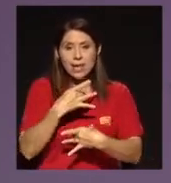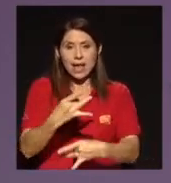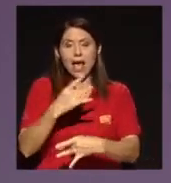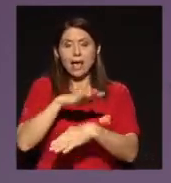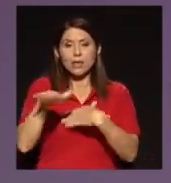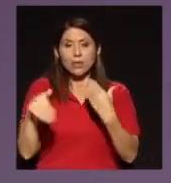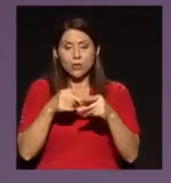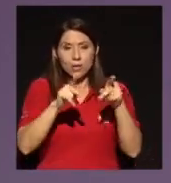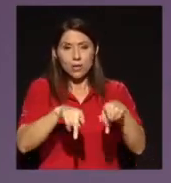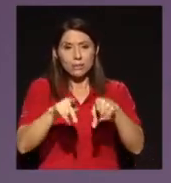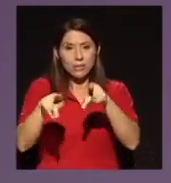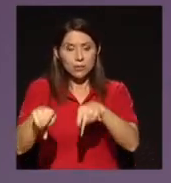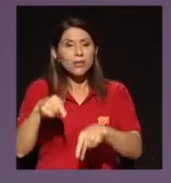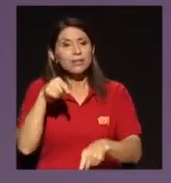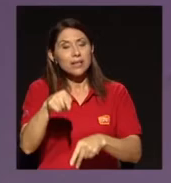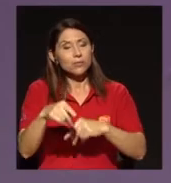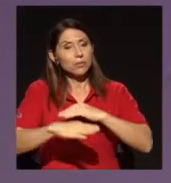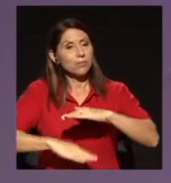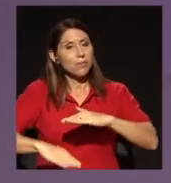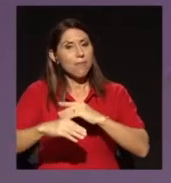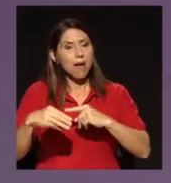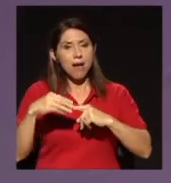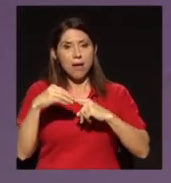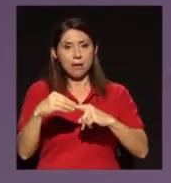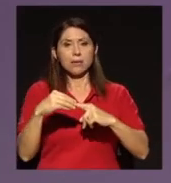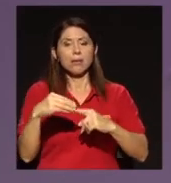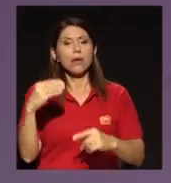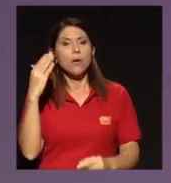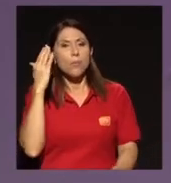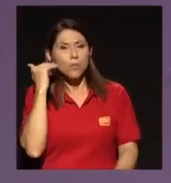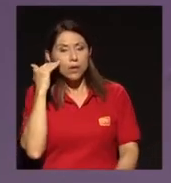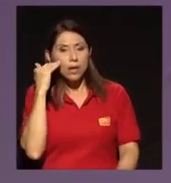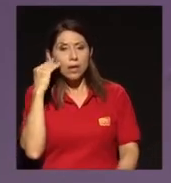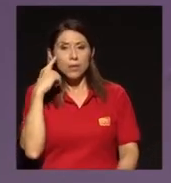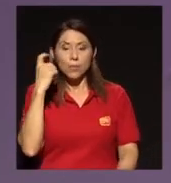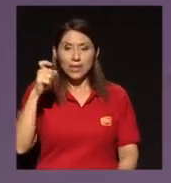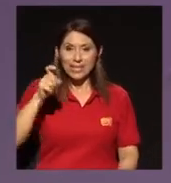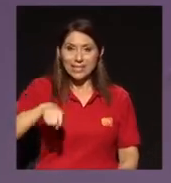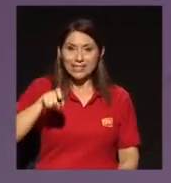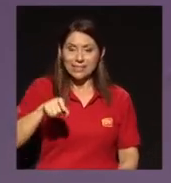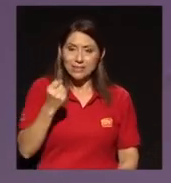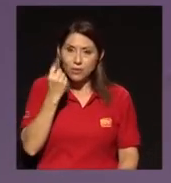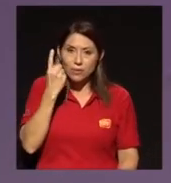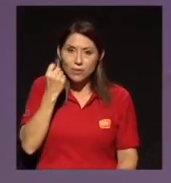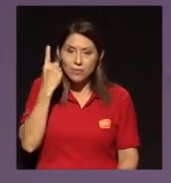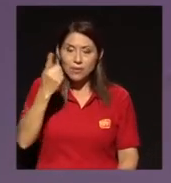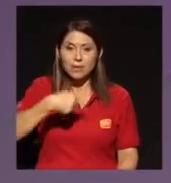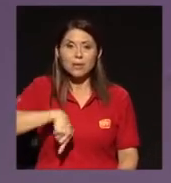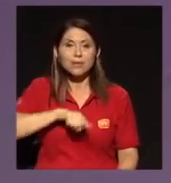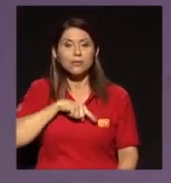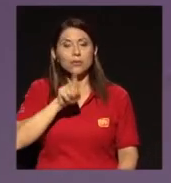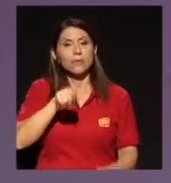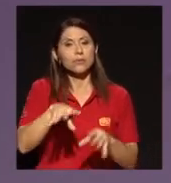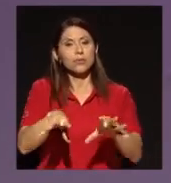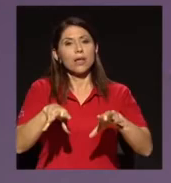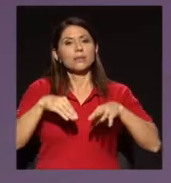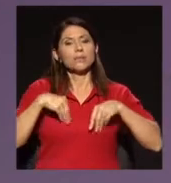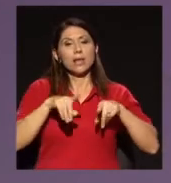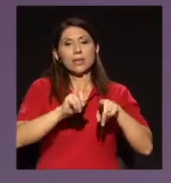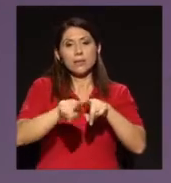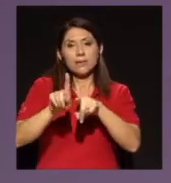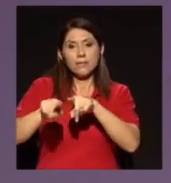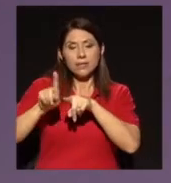un elemento básico, ¿verdad? ¿Por qué? Porque es comprender que tenemos que aceptar la diversidad.